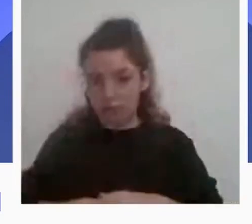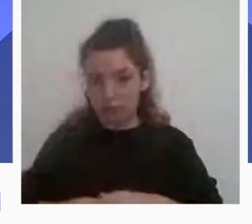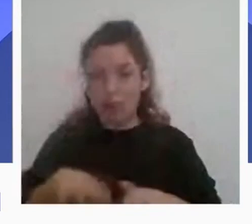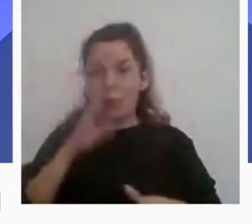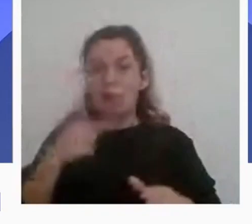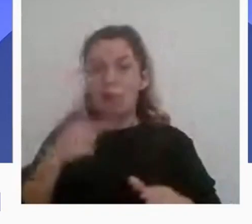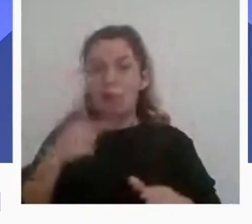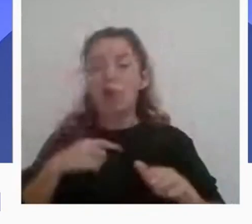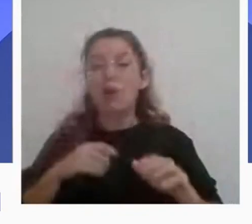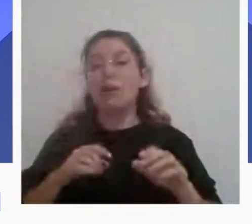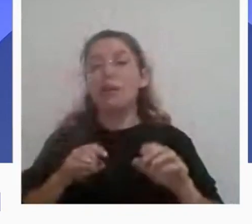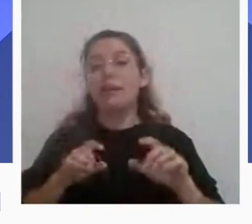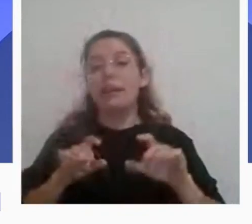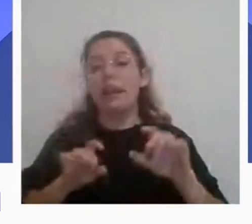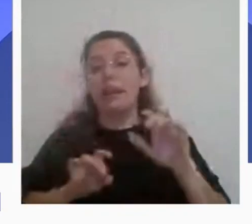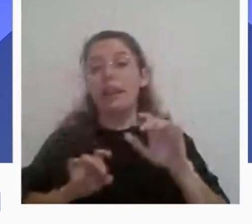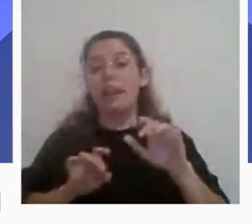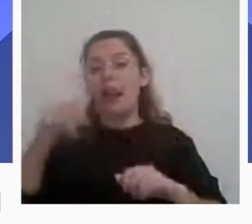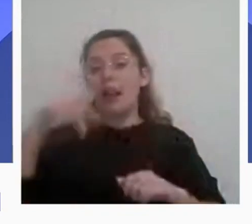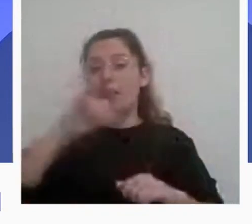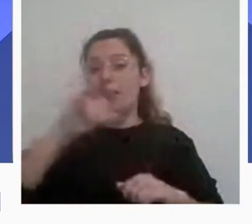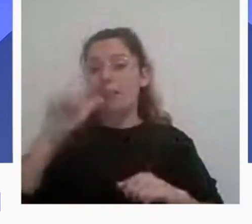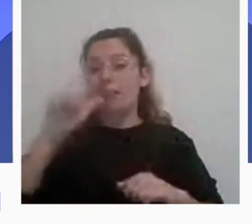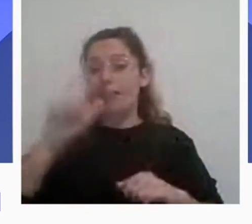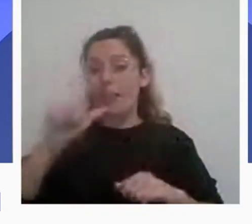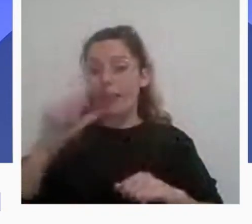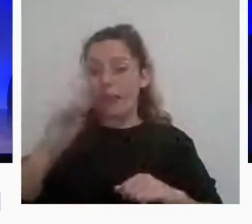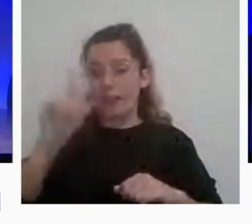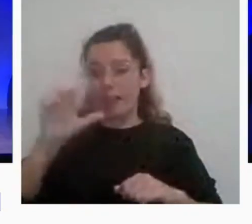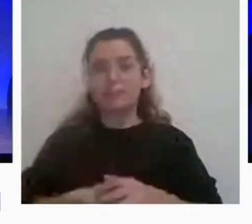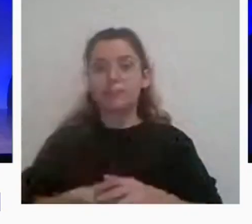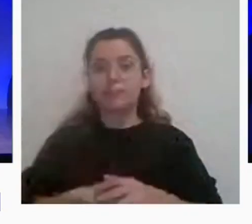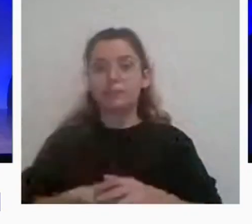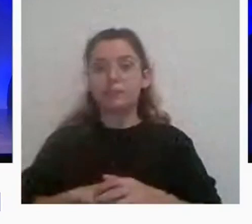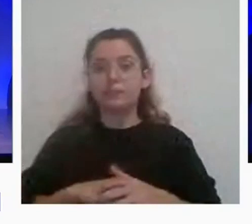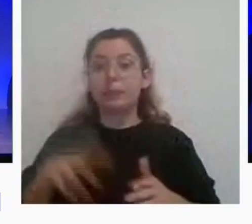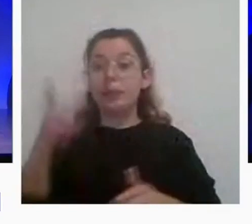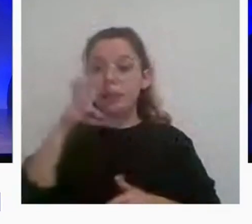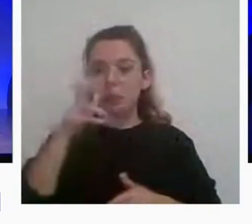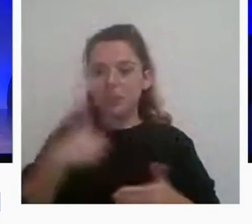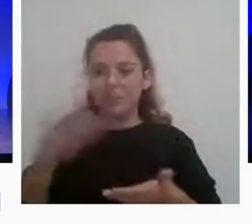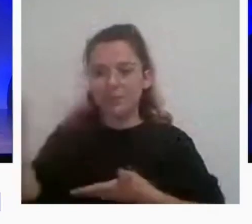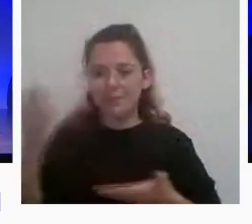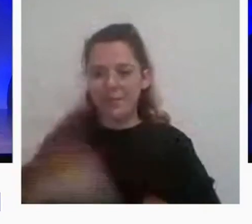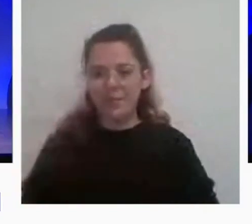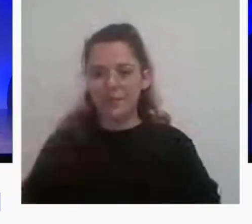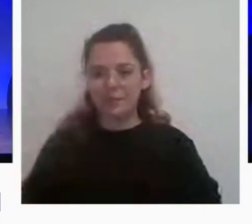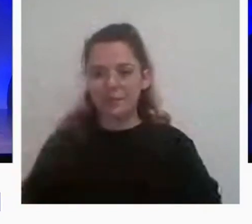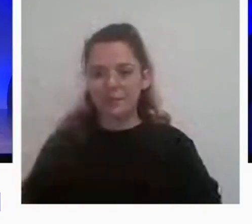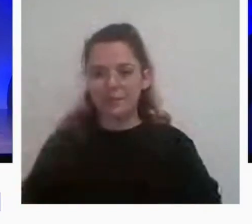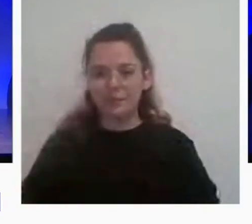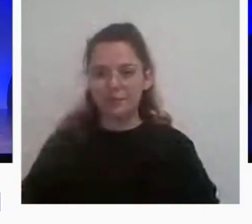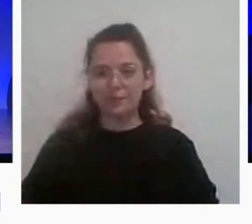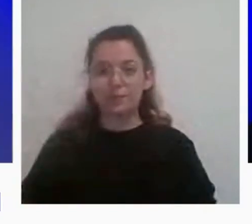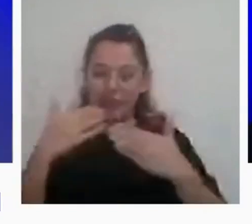es la aceleradora presidida por Juan Roig. Antonio, cuando quieras, te escuchamos. Bienvenido. Muchas gracias a Magallanes Elcano